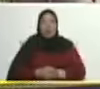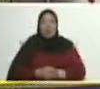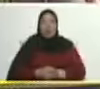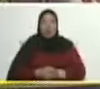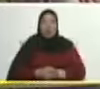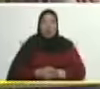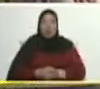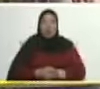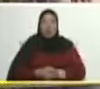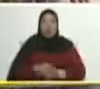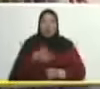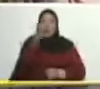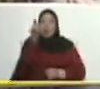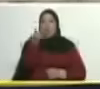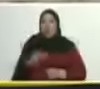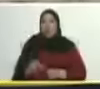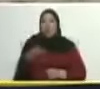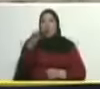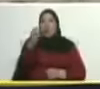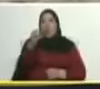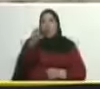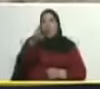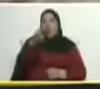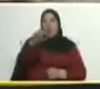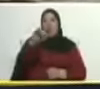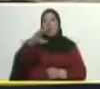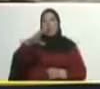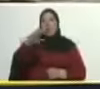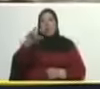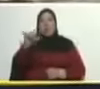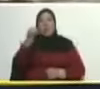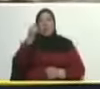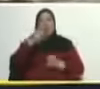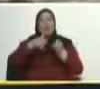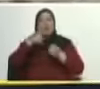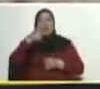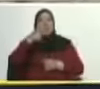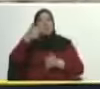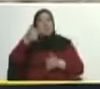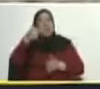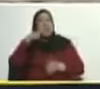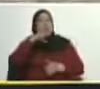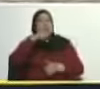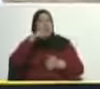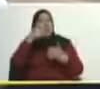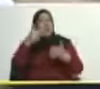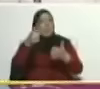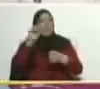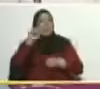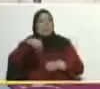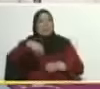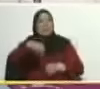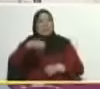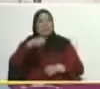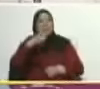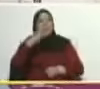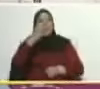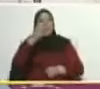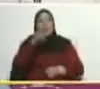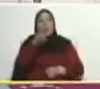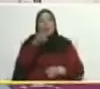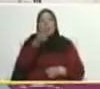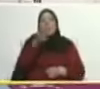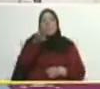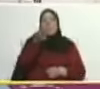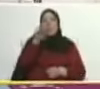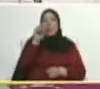The oligarch last name. ¿Está bien así? The oligarch last